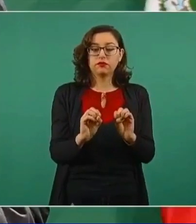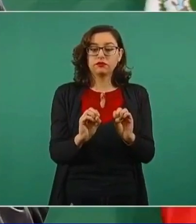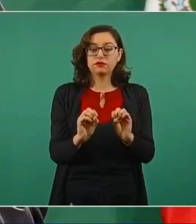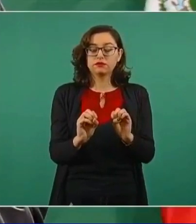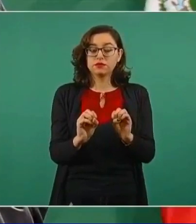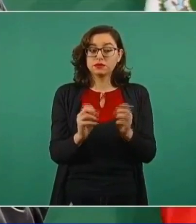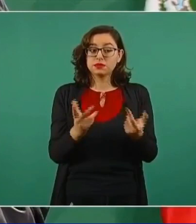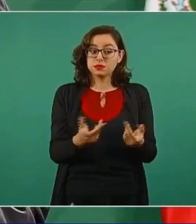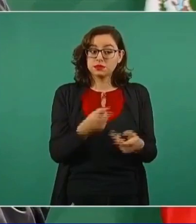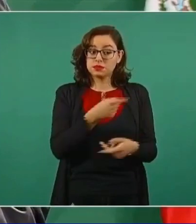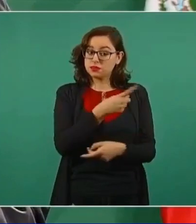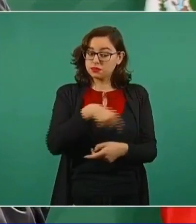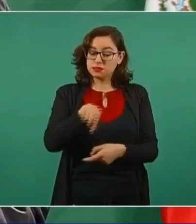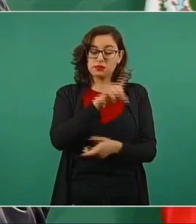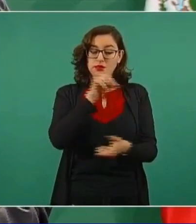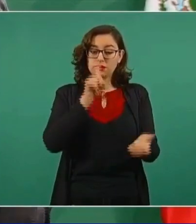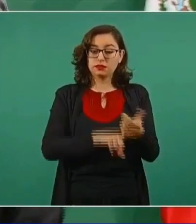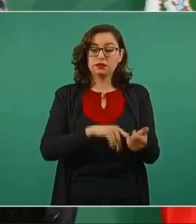un abuso,